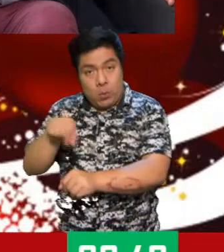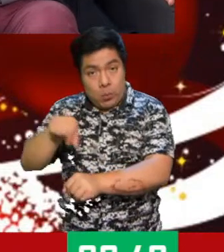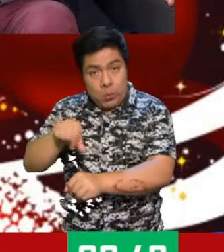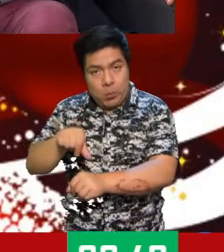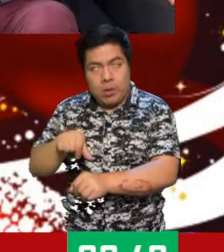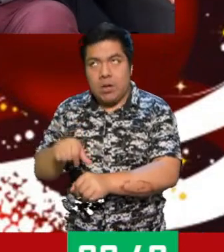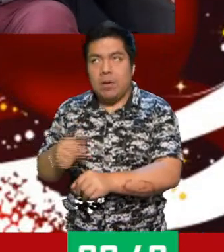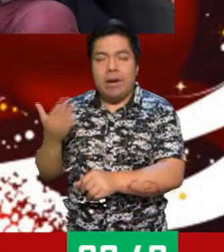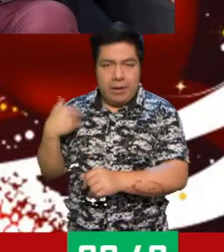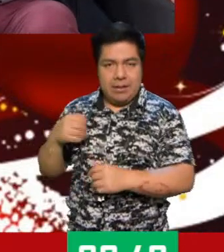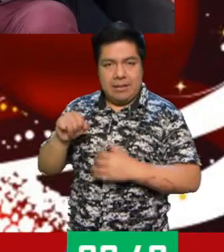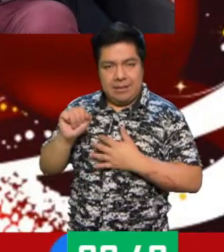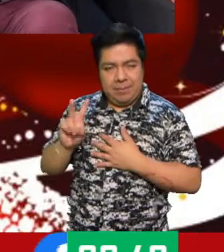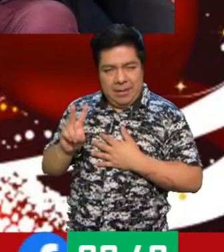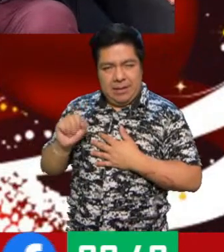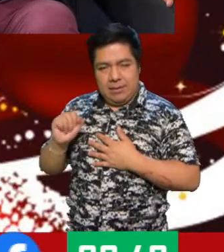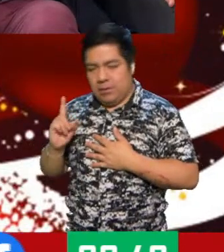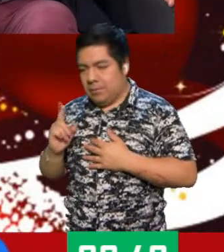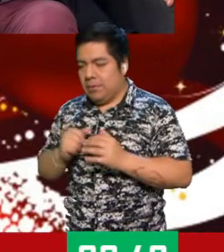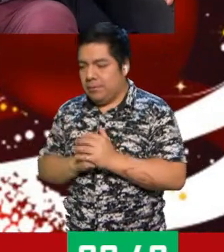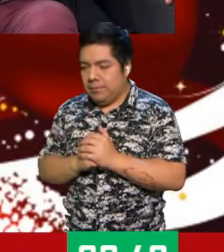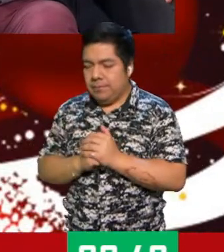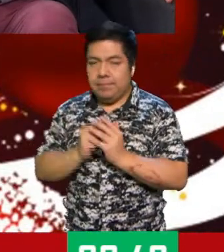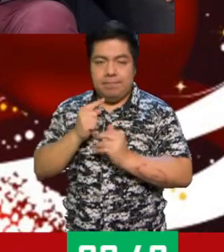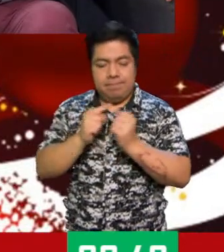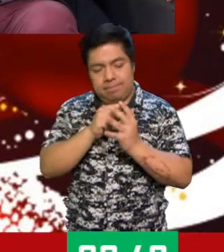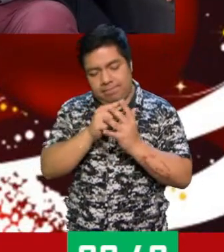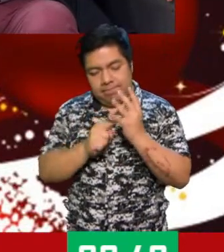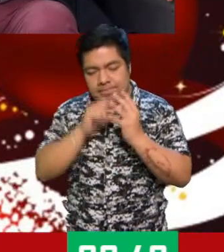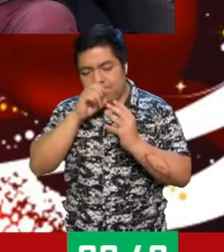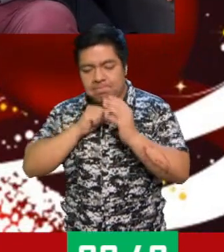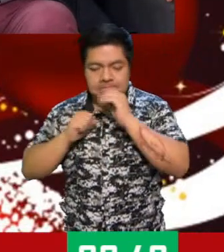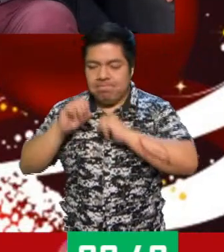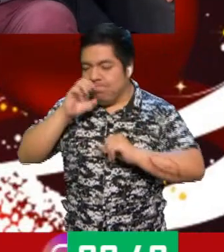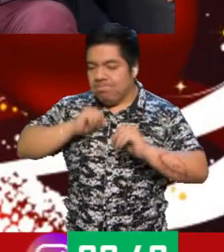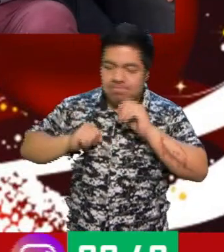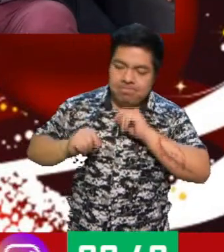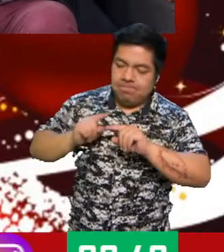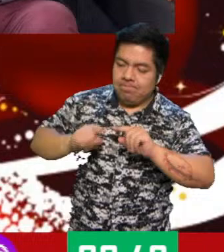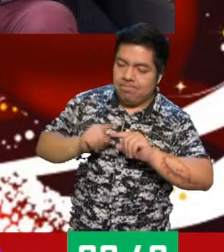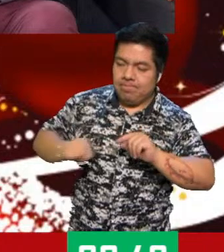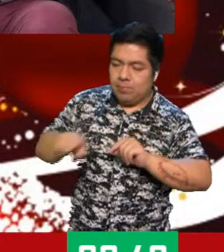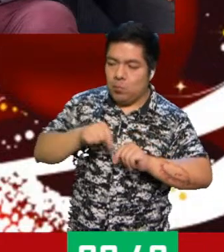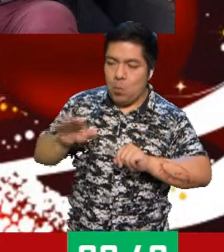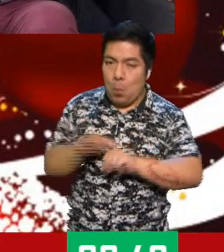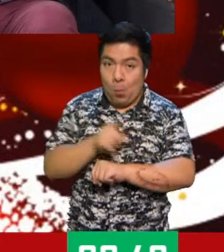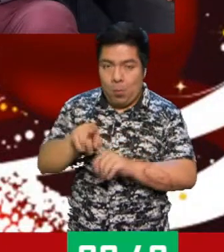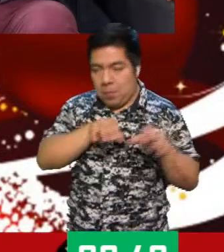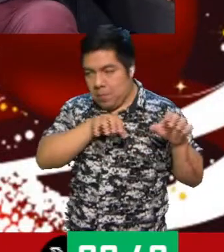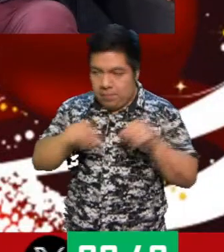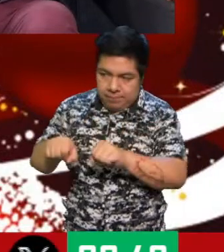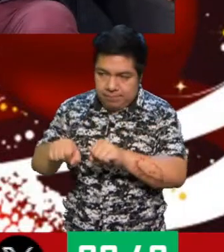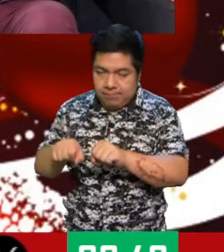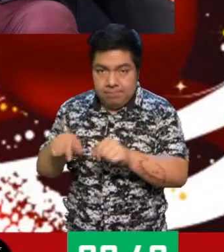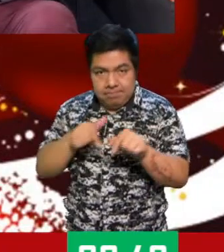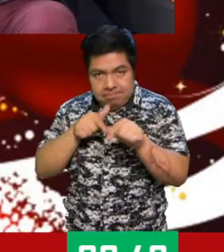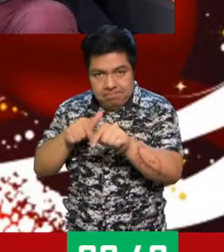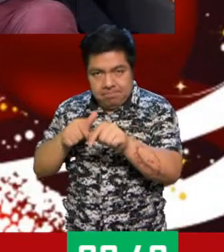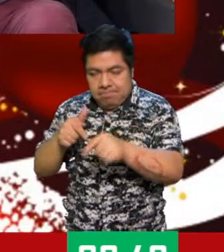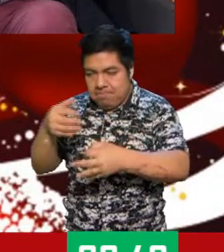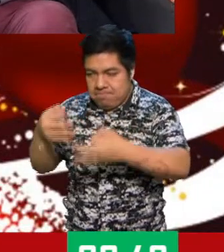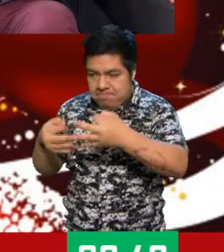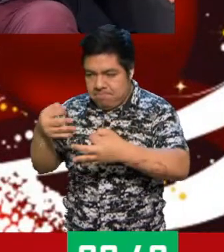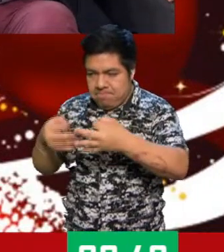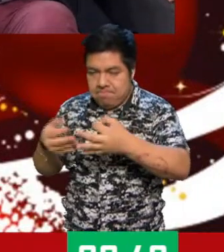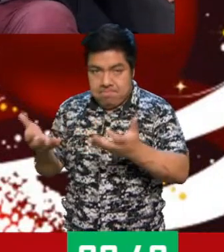bueno, desde el fin de semana se dieron a conocer los delitos porque estas personas están detenidos y cómo se les seguirá un